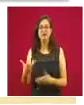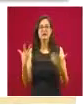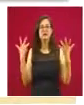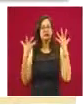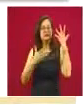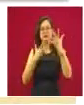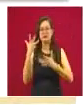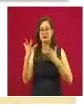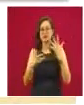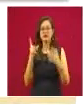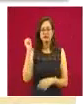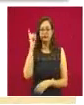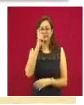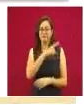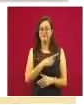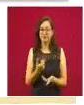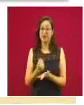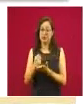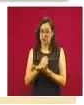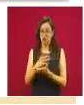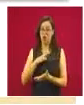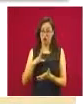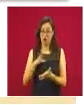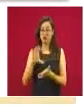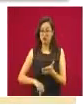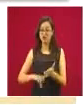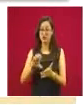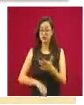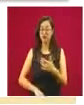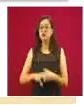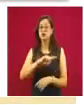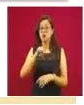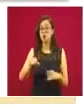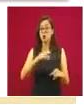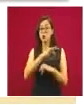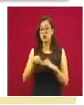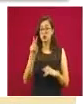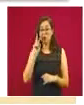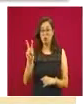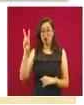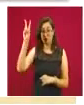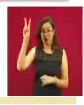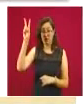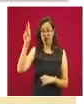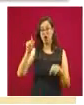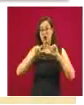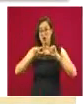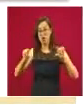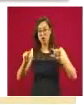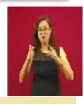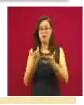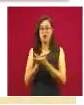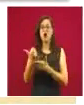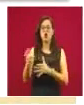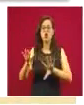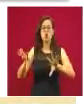créditos que ellos obtienen. Y finalmente, al final, en el cuadrito verde viene el total del saldo